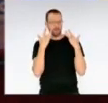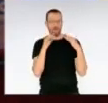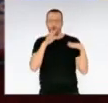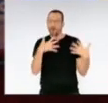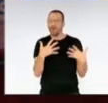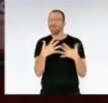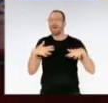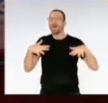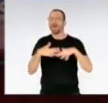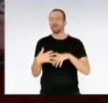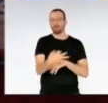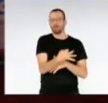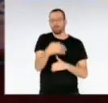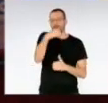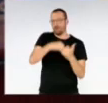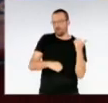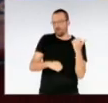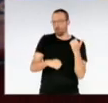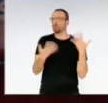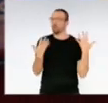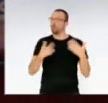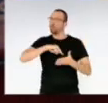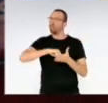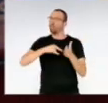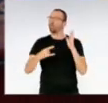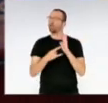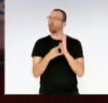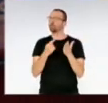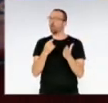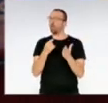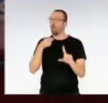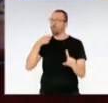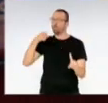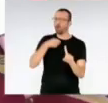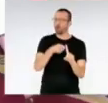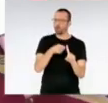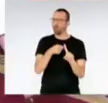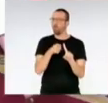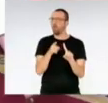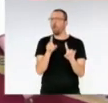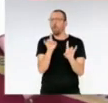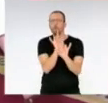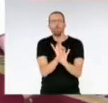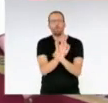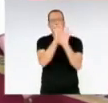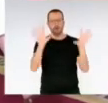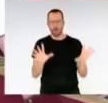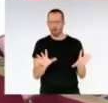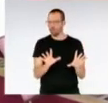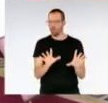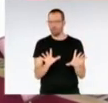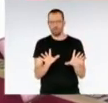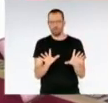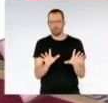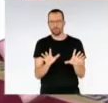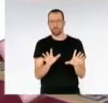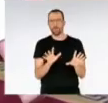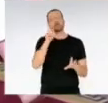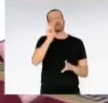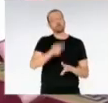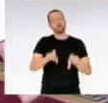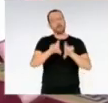en la red. Tenemos un proyecto, tenemos un propósito que está muy definido y está juntamente con